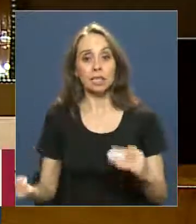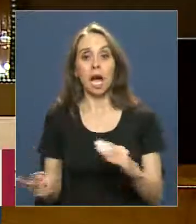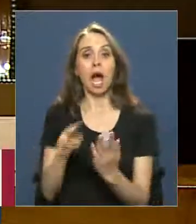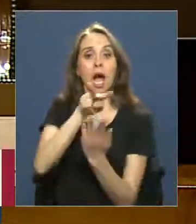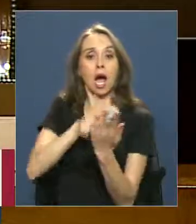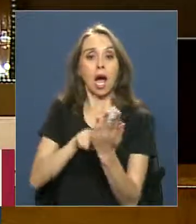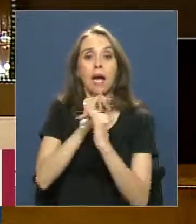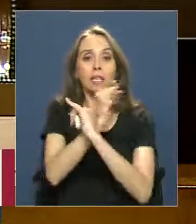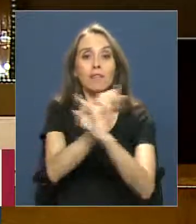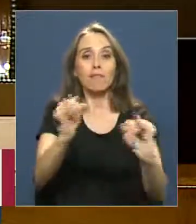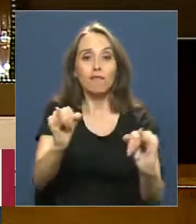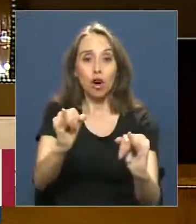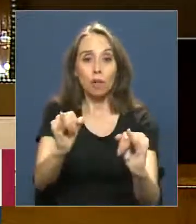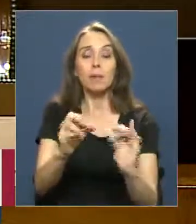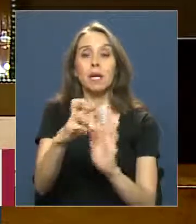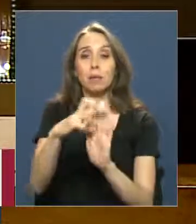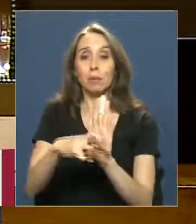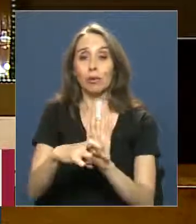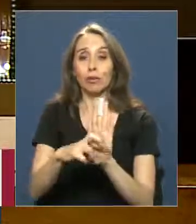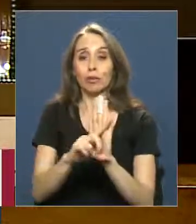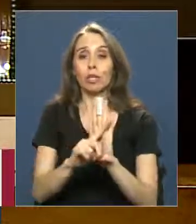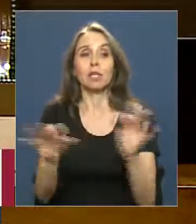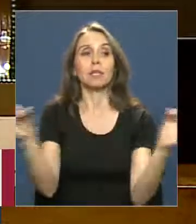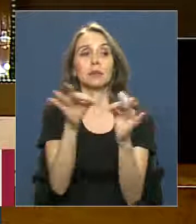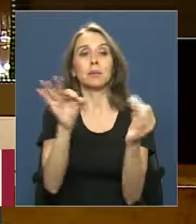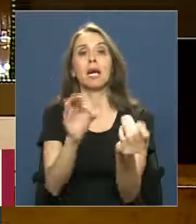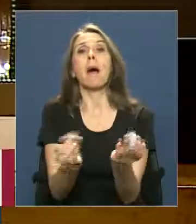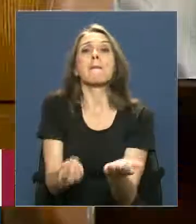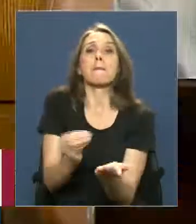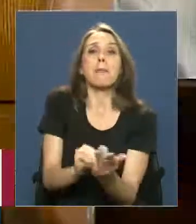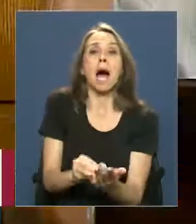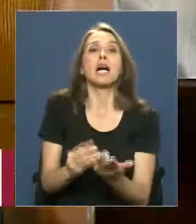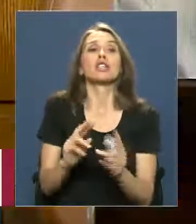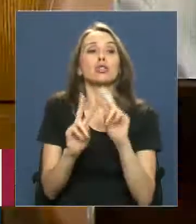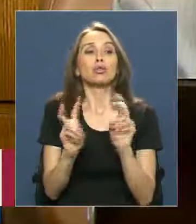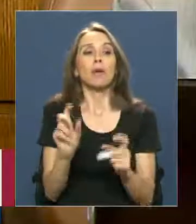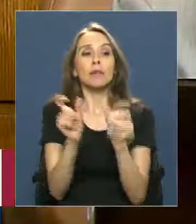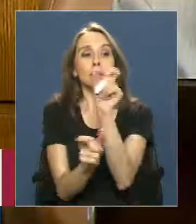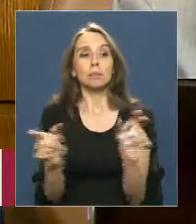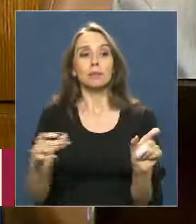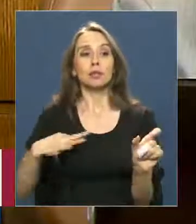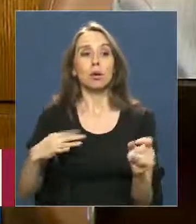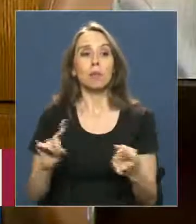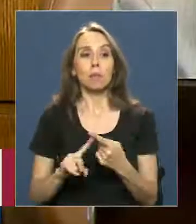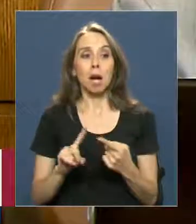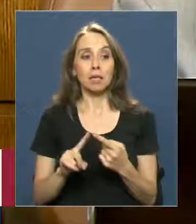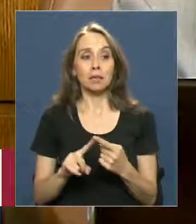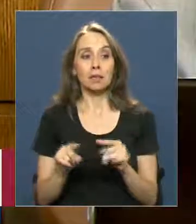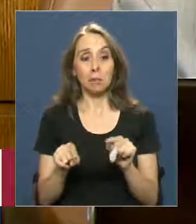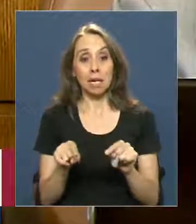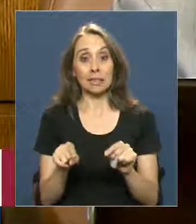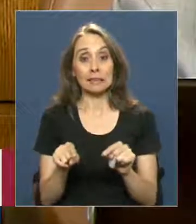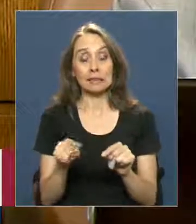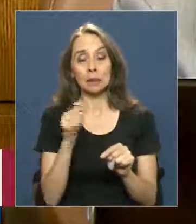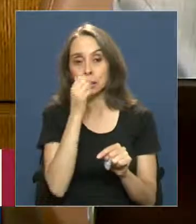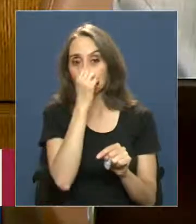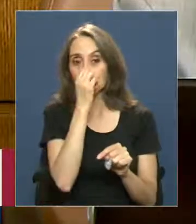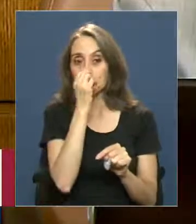de este proyecto para explayarme respecto a la participación ciudadana, porque creo que es